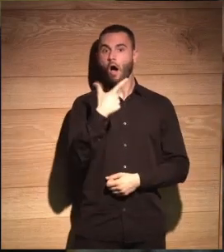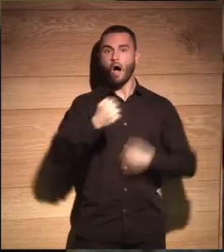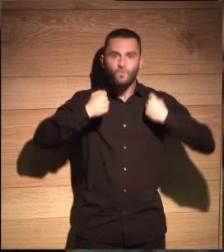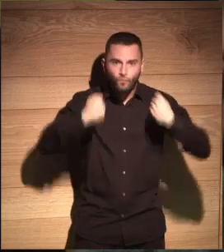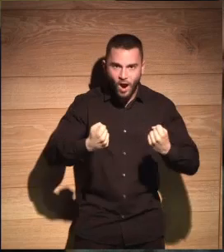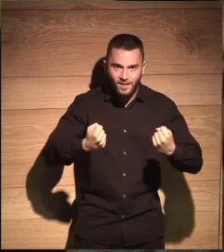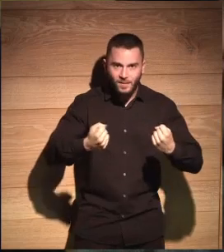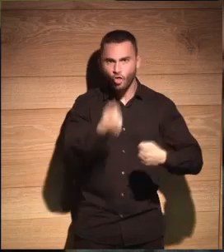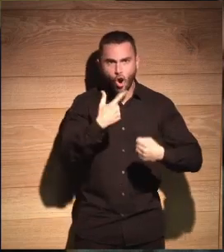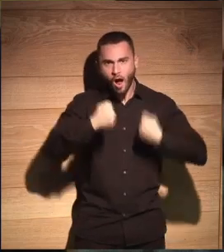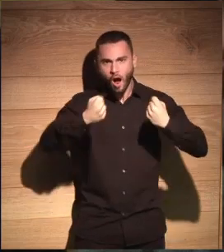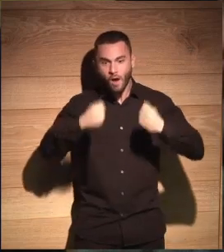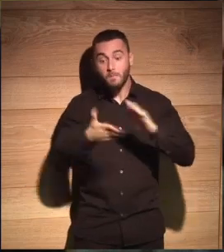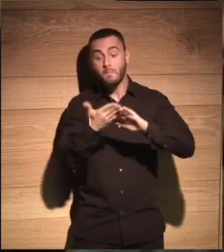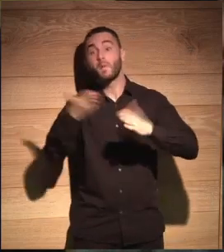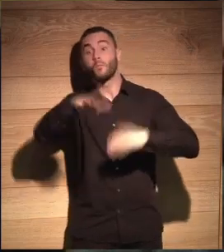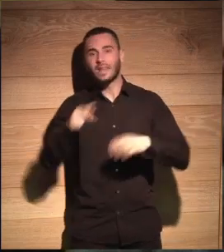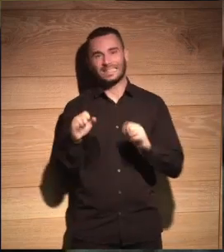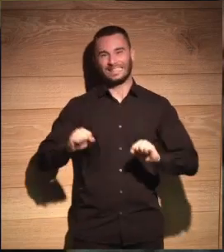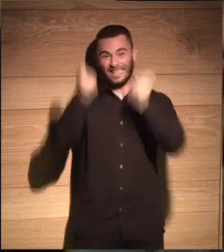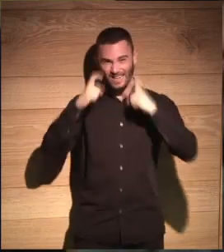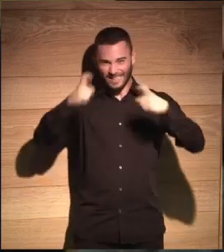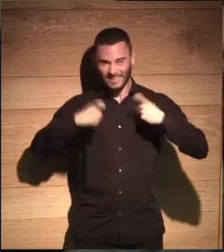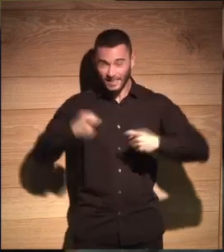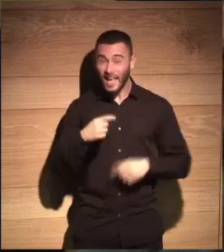importancia determinada pieza, que ahora mismo no recuerdo,